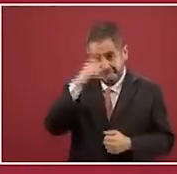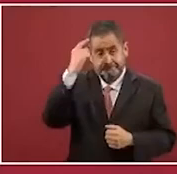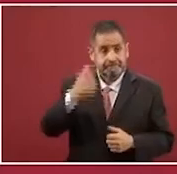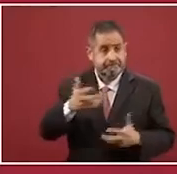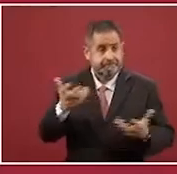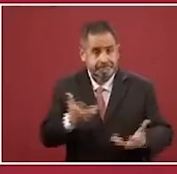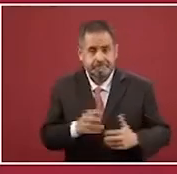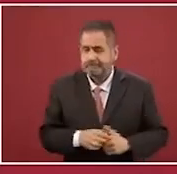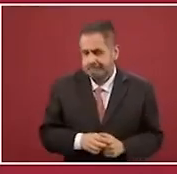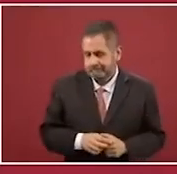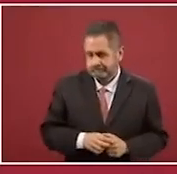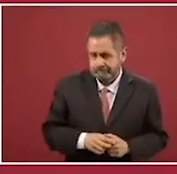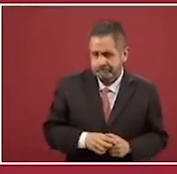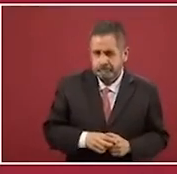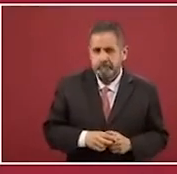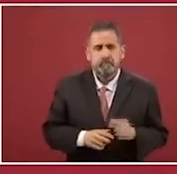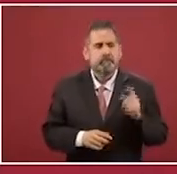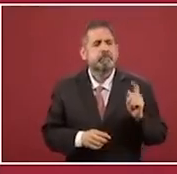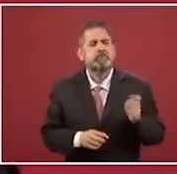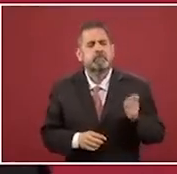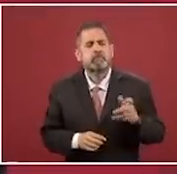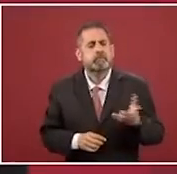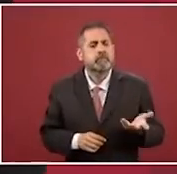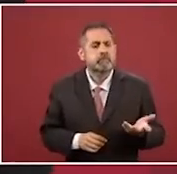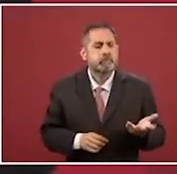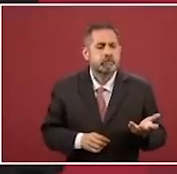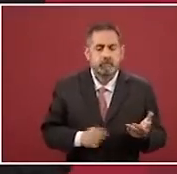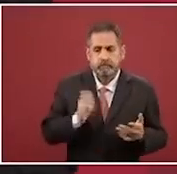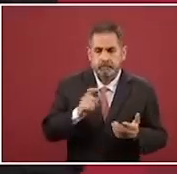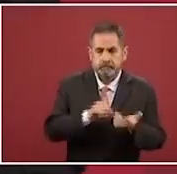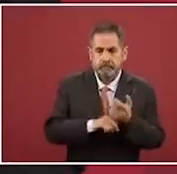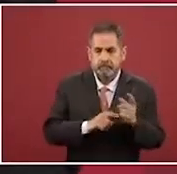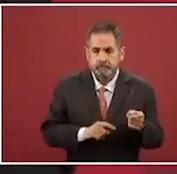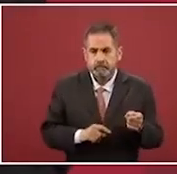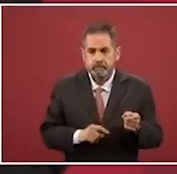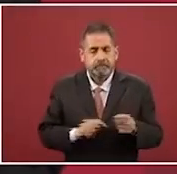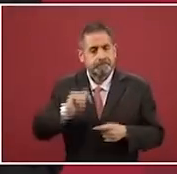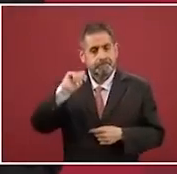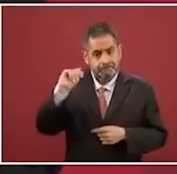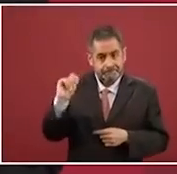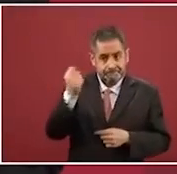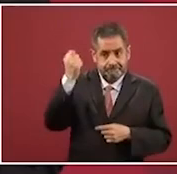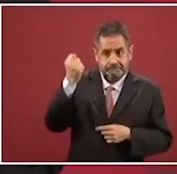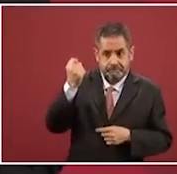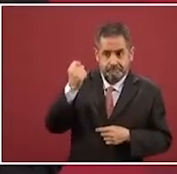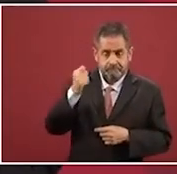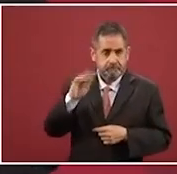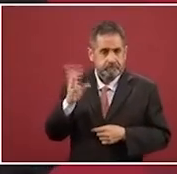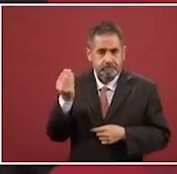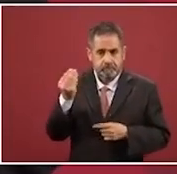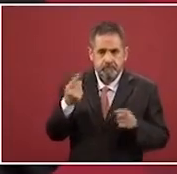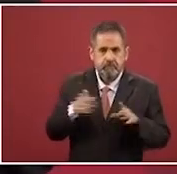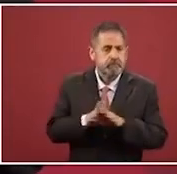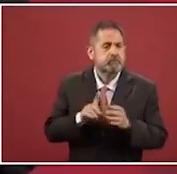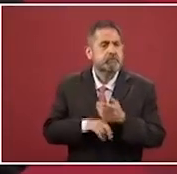hace una refinería. Y en cuanto a la tecnología